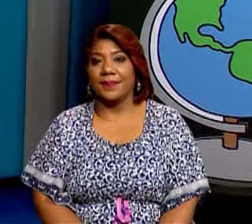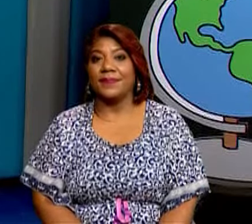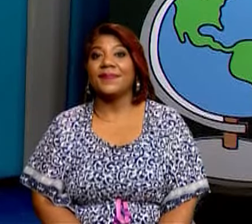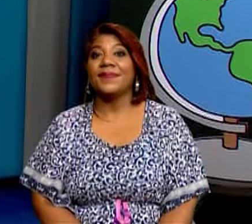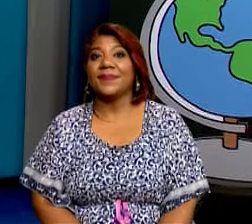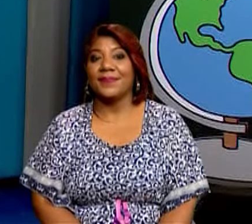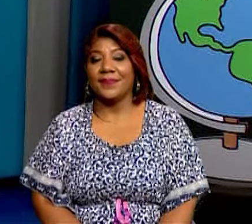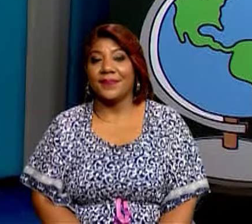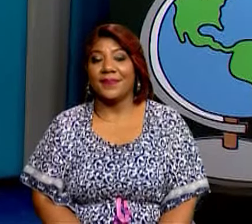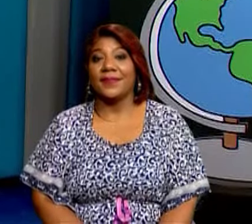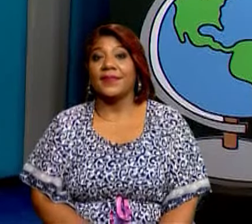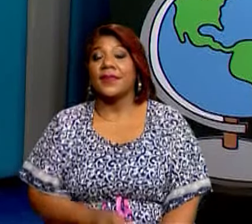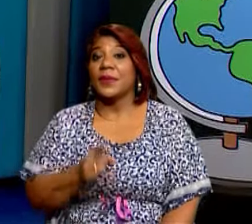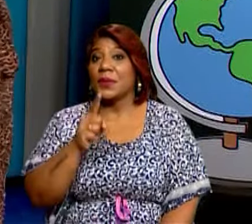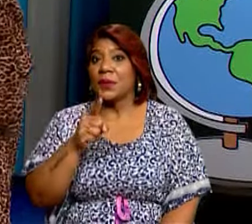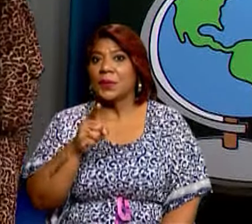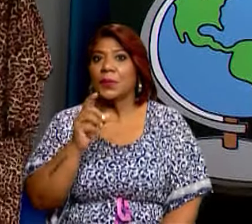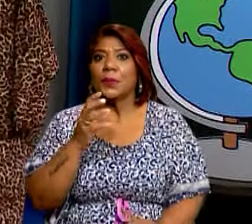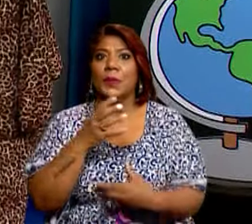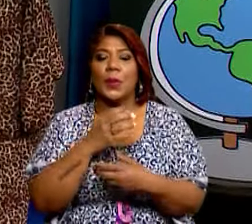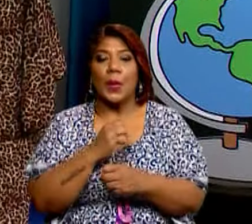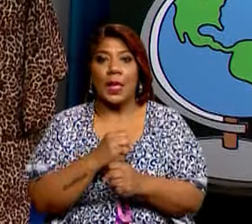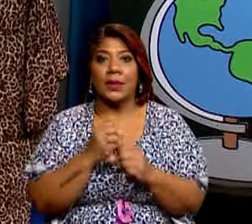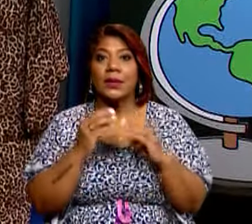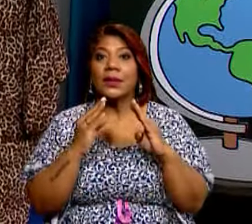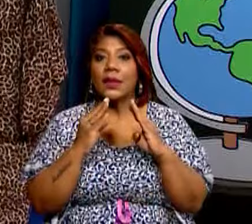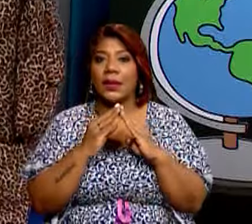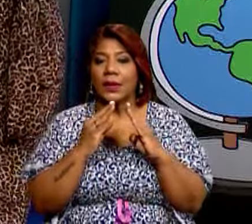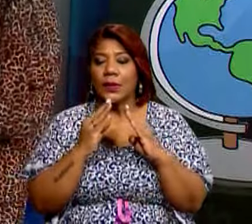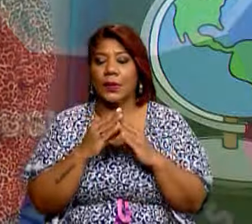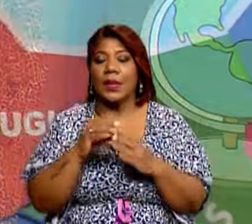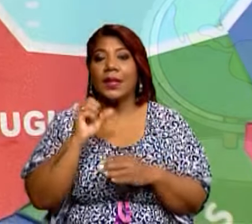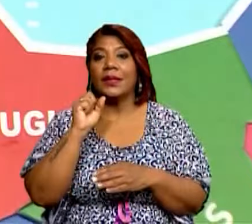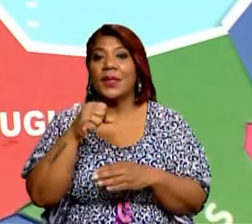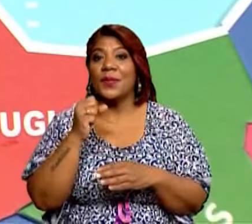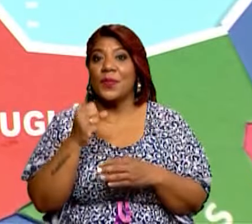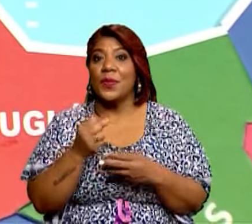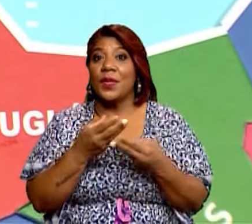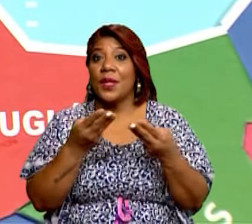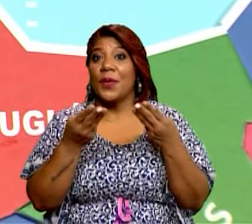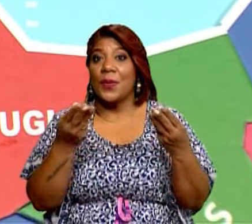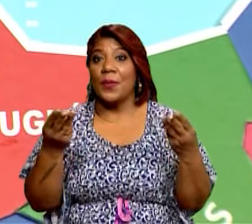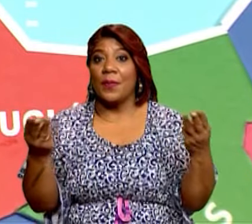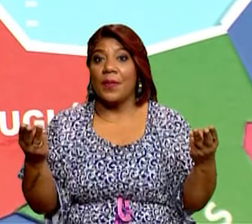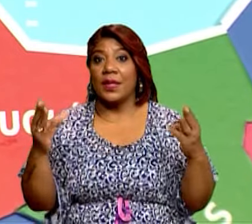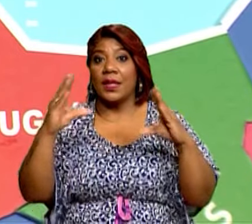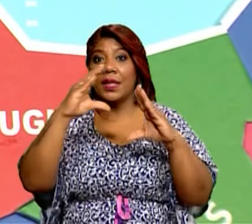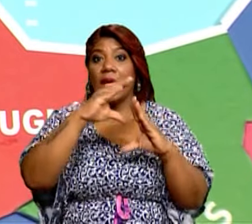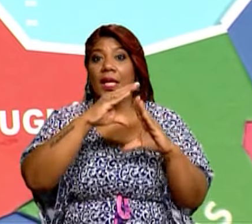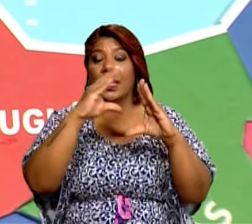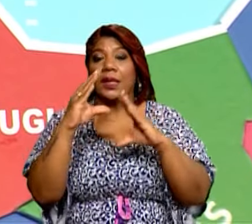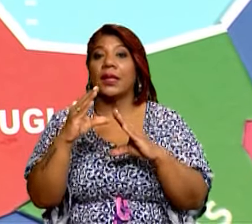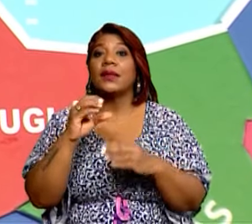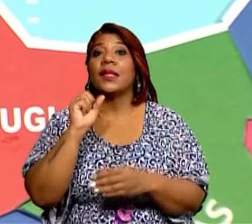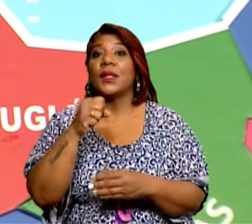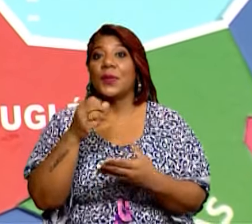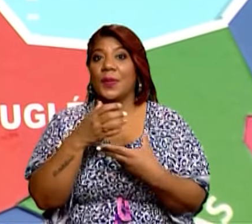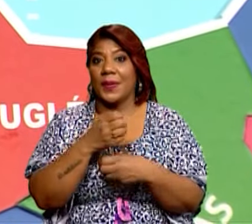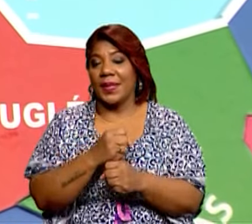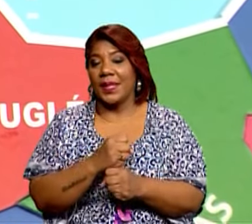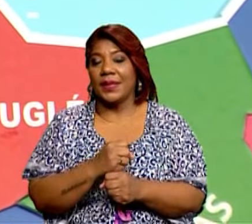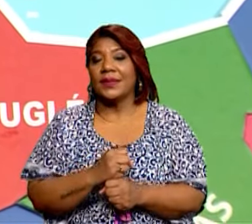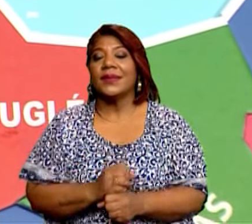Esto te va a servir para que en un momento dado puedas identificar cada provincia con su bandera.